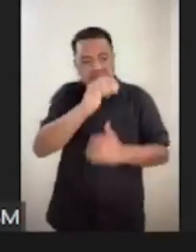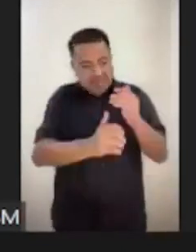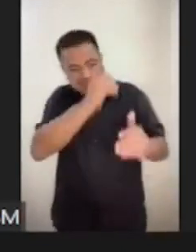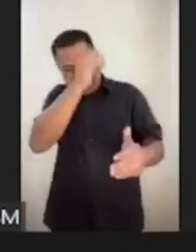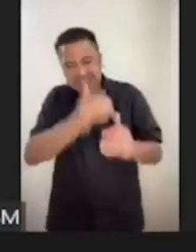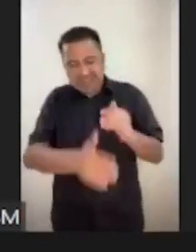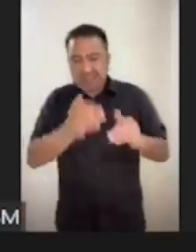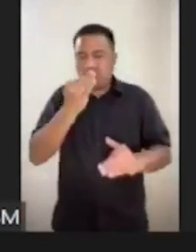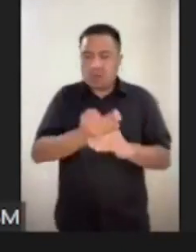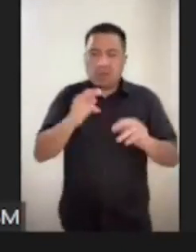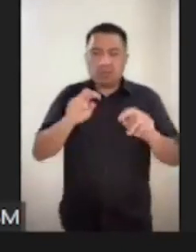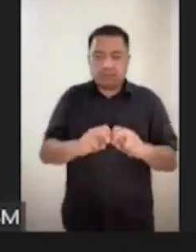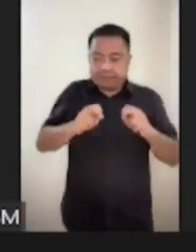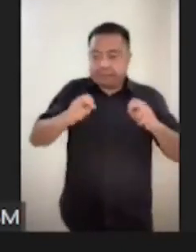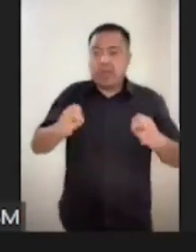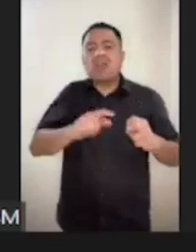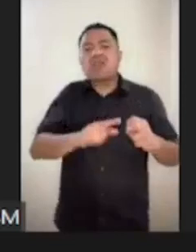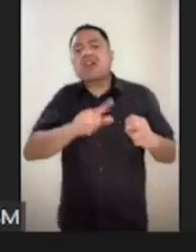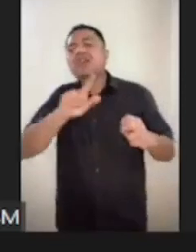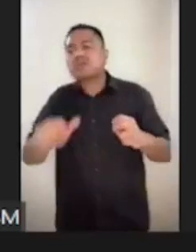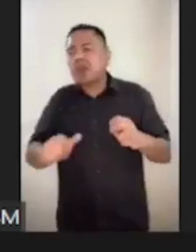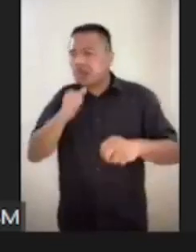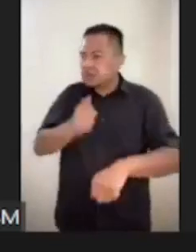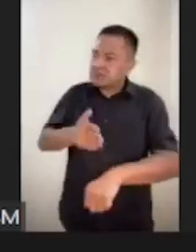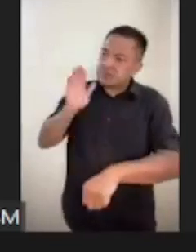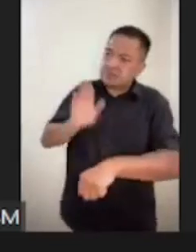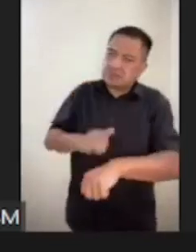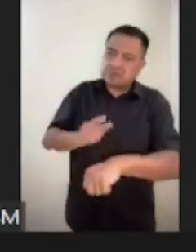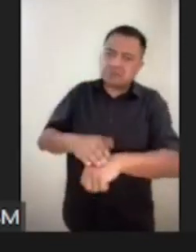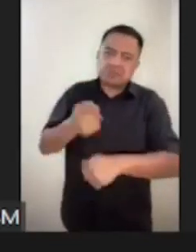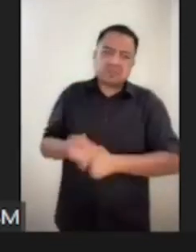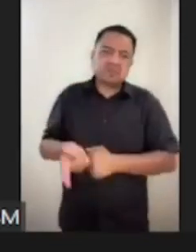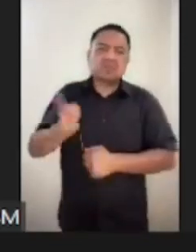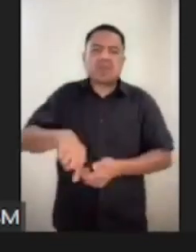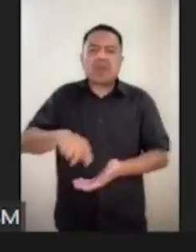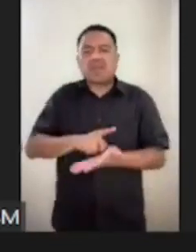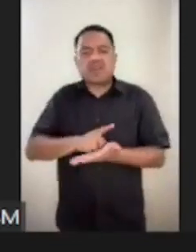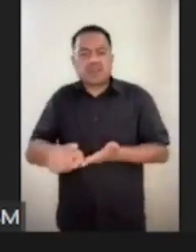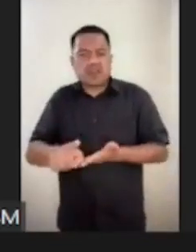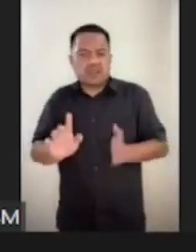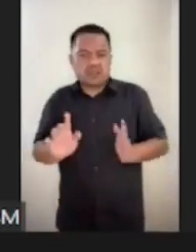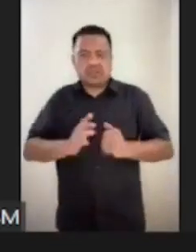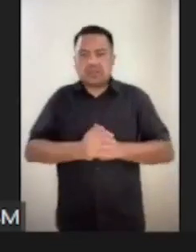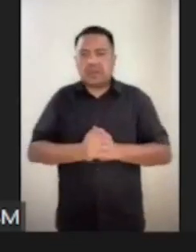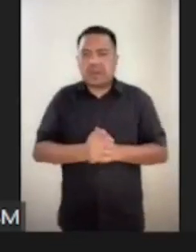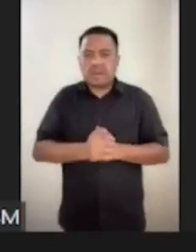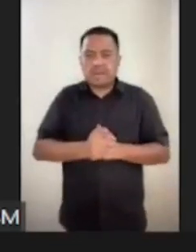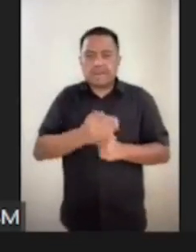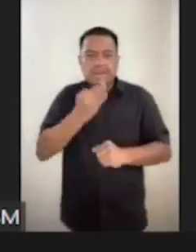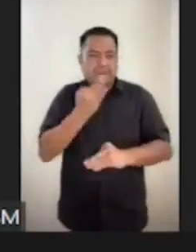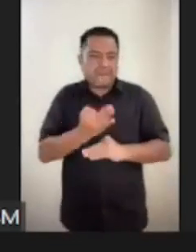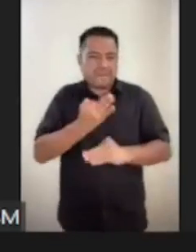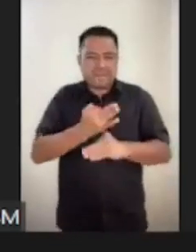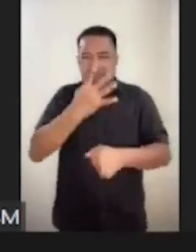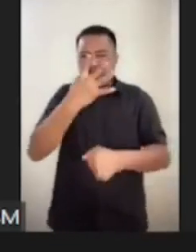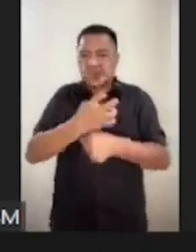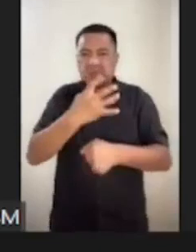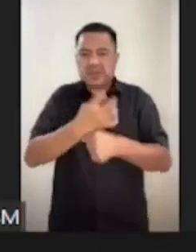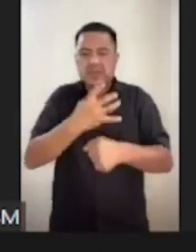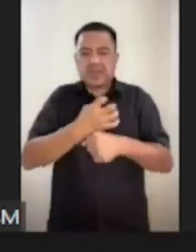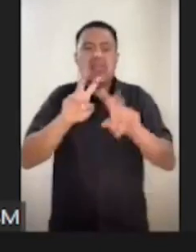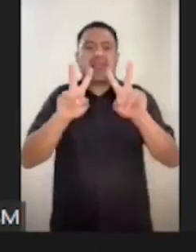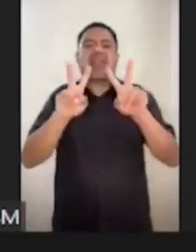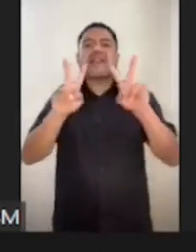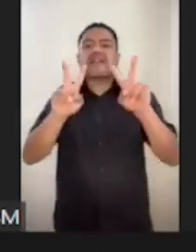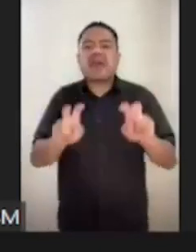presente sesión y en consecuencia notificarse como en derecho corresponde. El cuarto asunto listado para